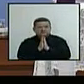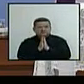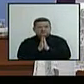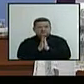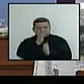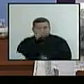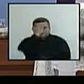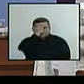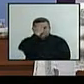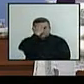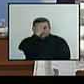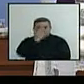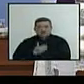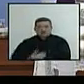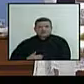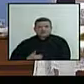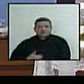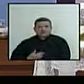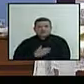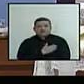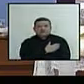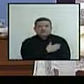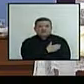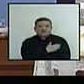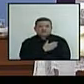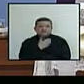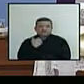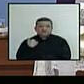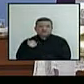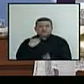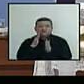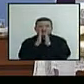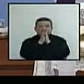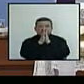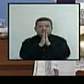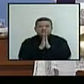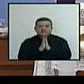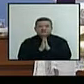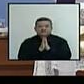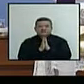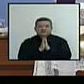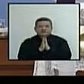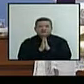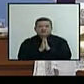En el nombre del Padre, y del Hijo, y del Espíritu Santo. Amén.